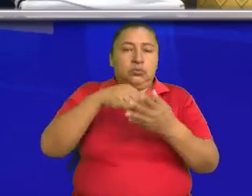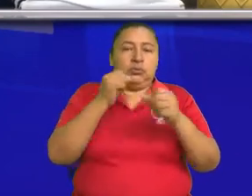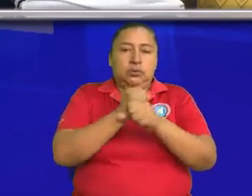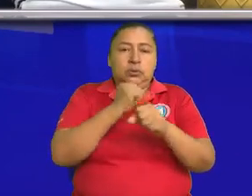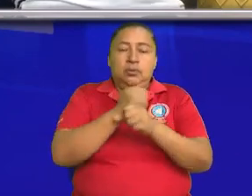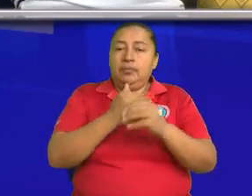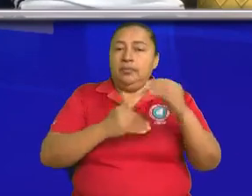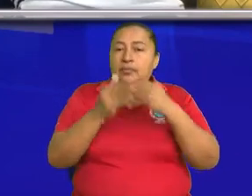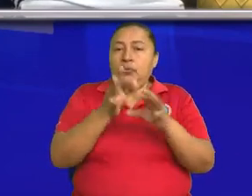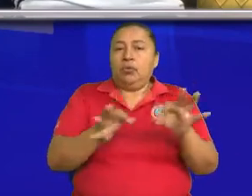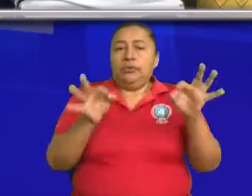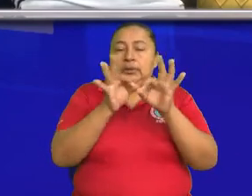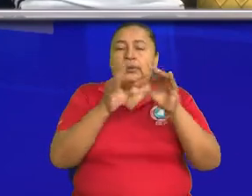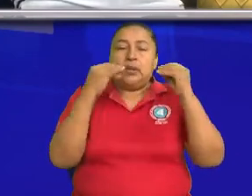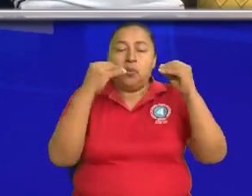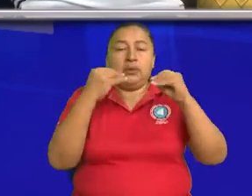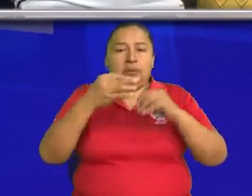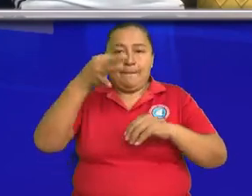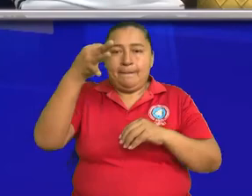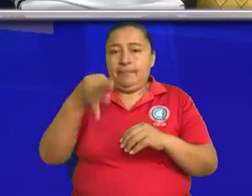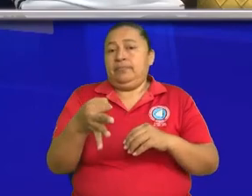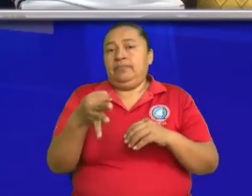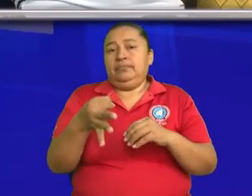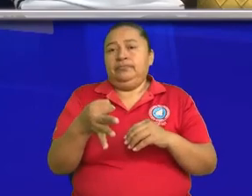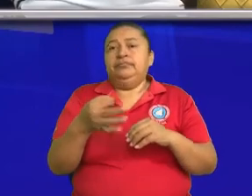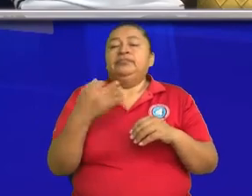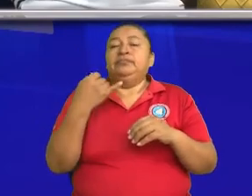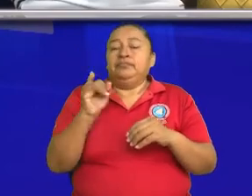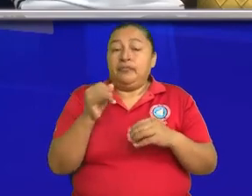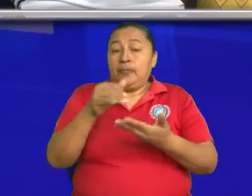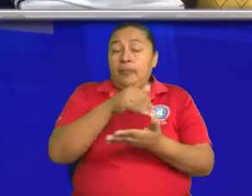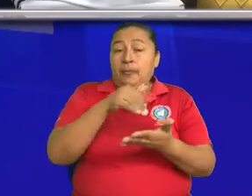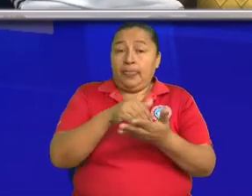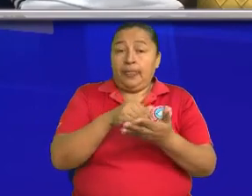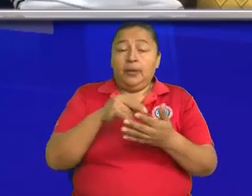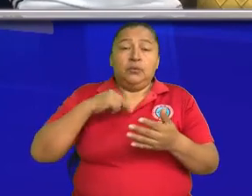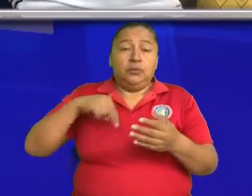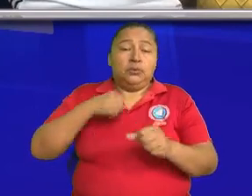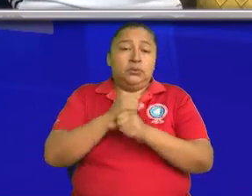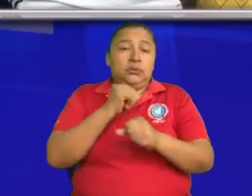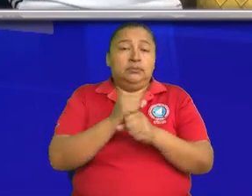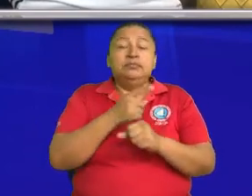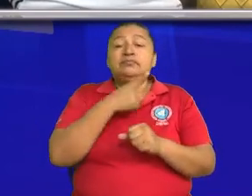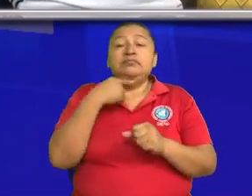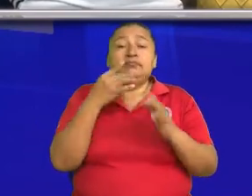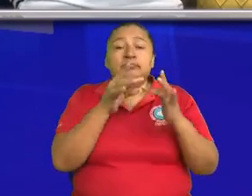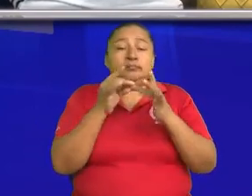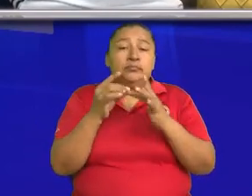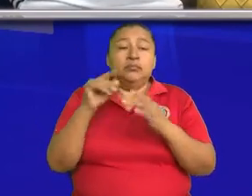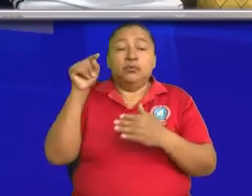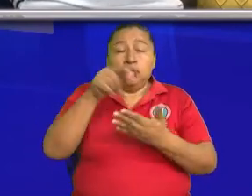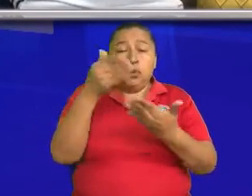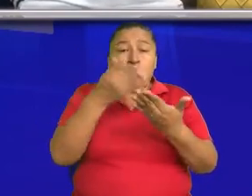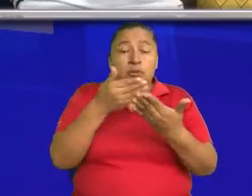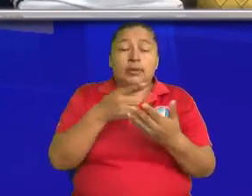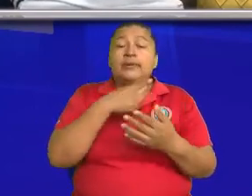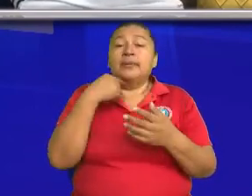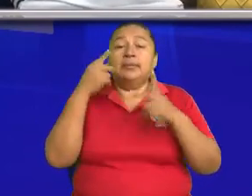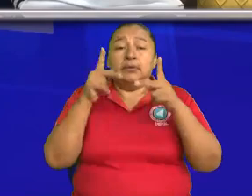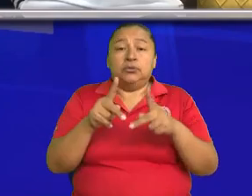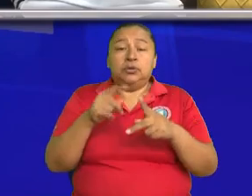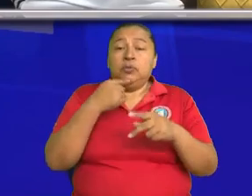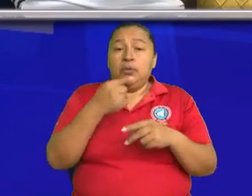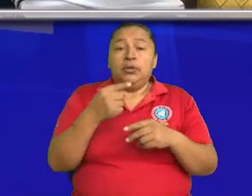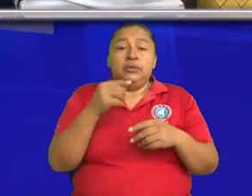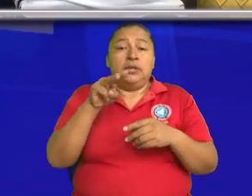más importante es eso, y el centro de nuestra labor justamente son los estudiantes, el ser humano, como le indica